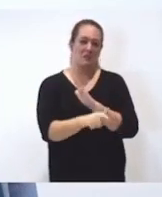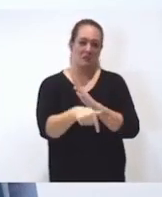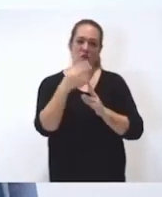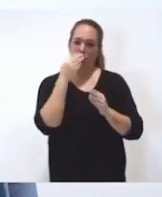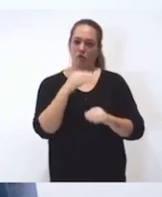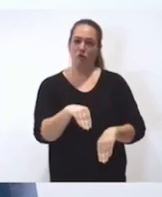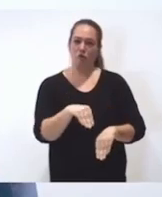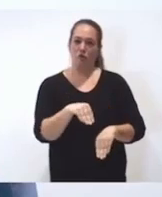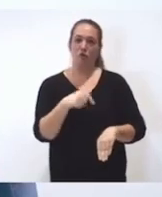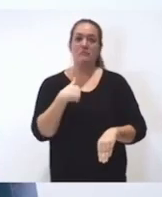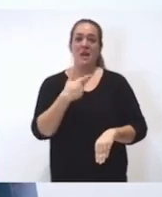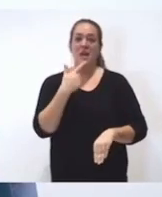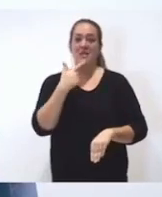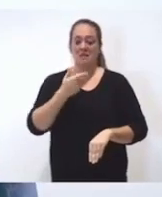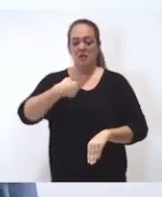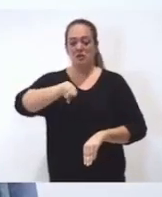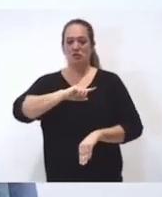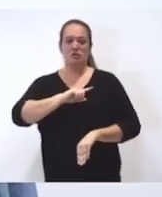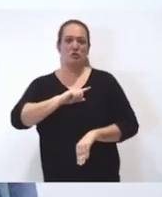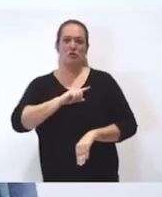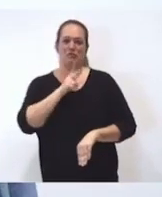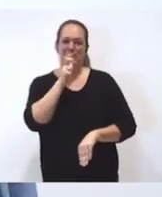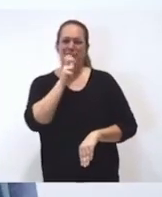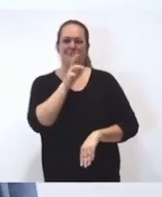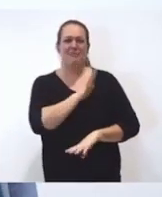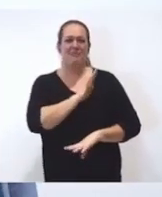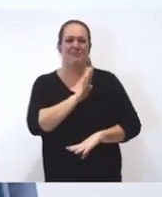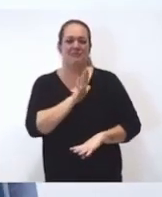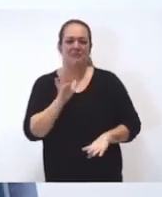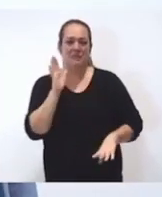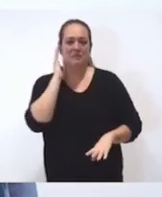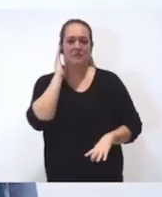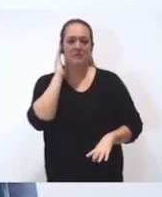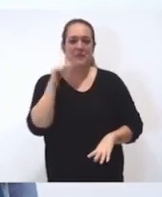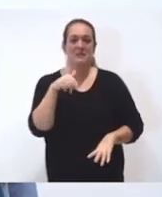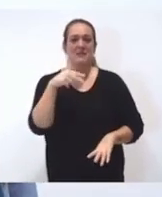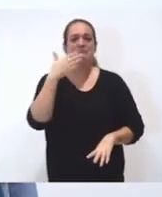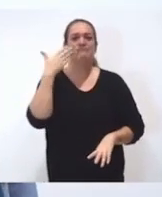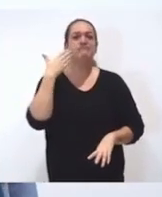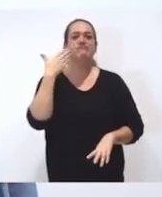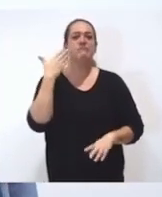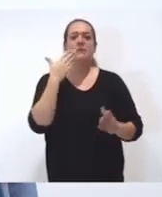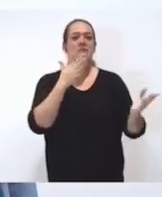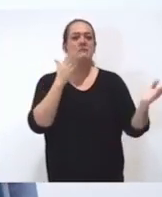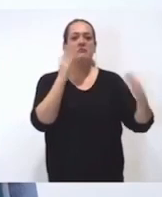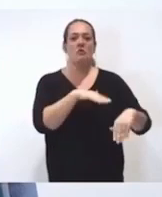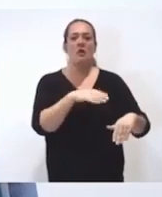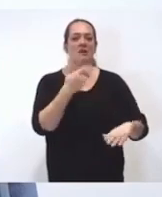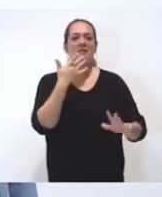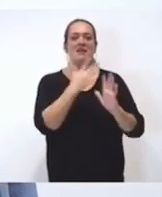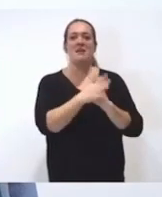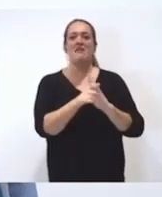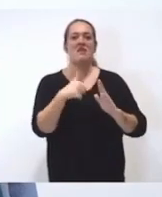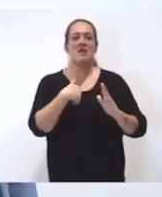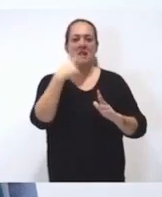donde se nos tacha de miserables. Esa indignidad dice mucho más de ustedes que de nosotros.